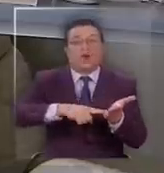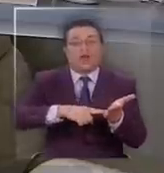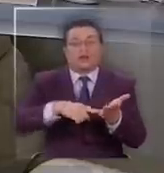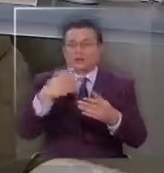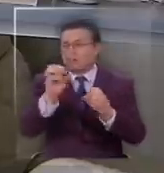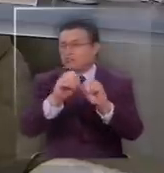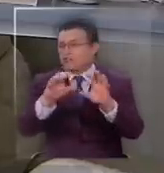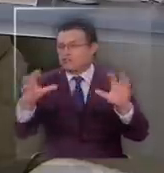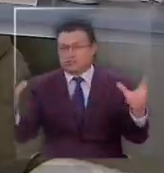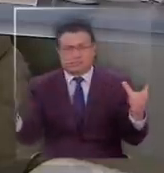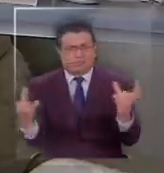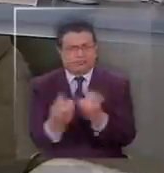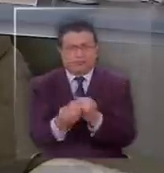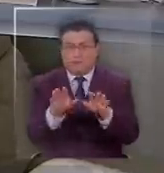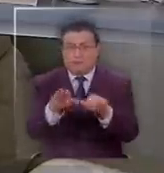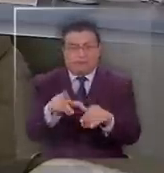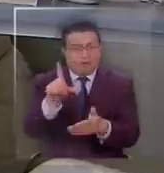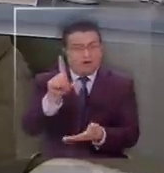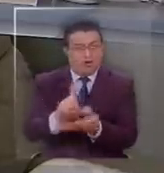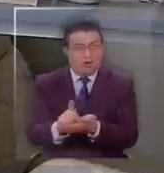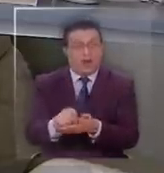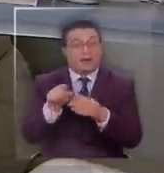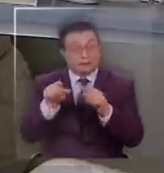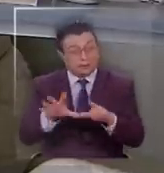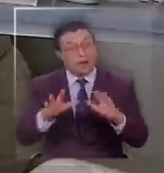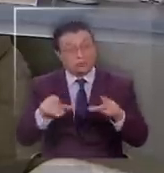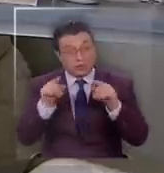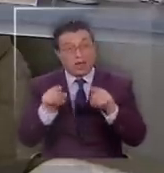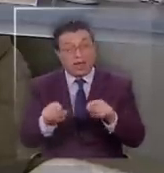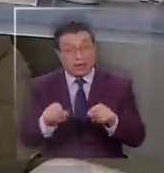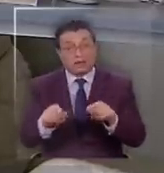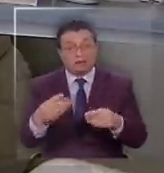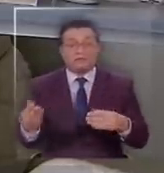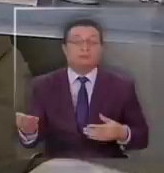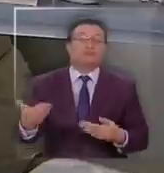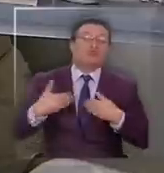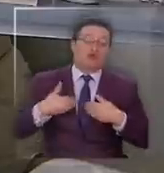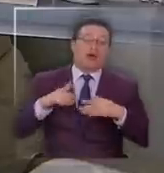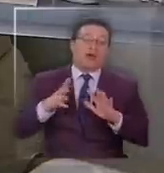de personas juntas en el mismo lugar y es probable que allí me infecté.